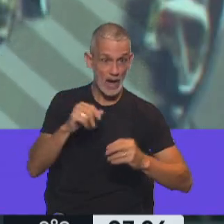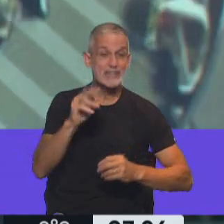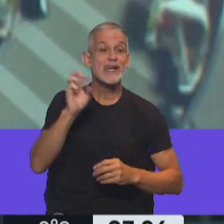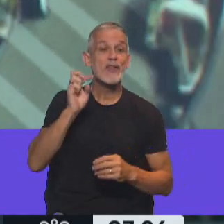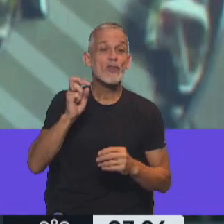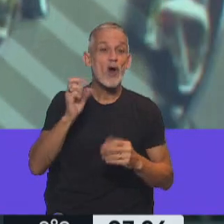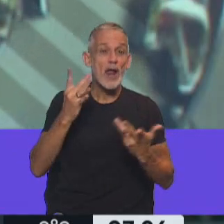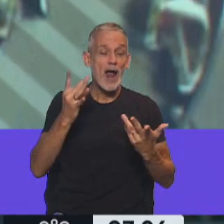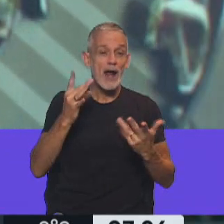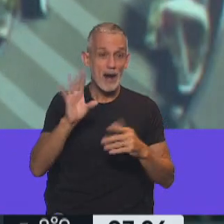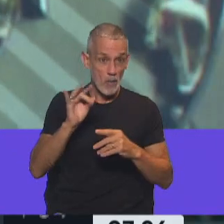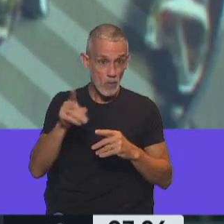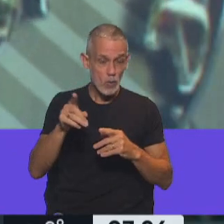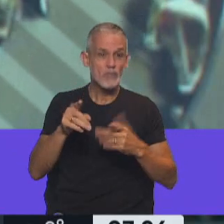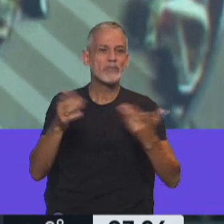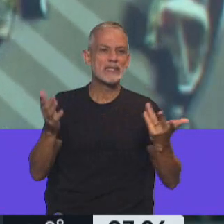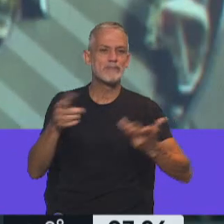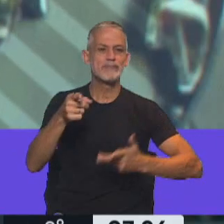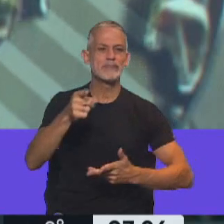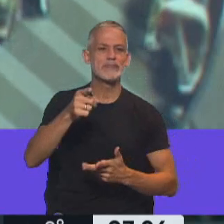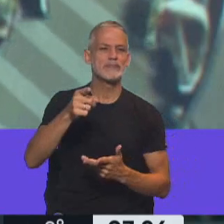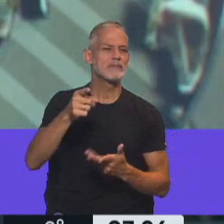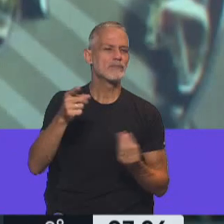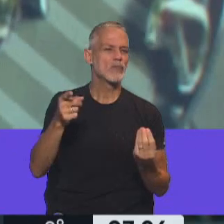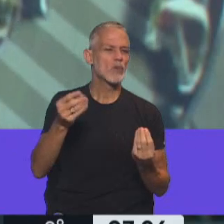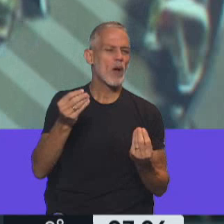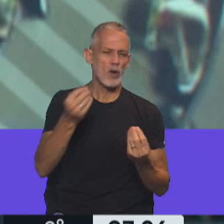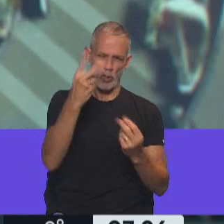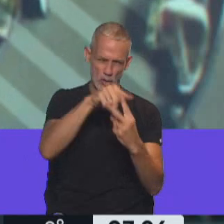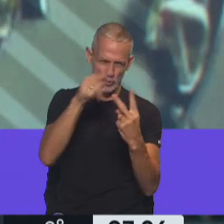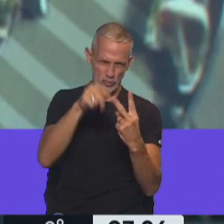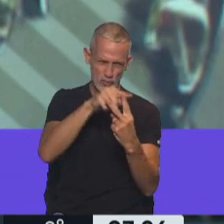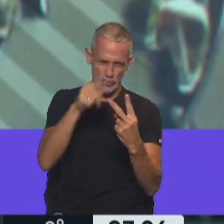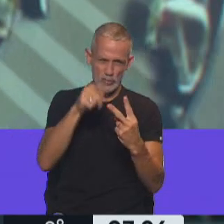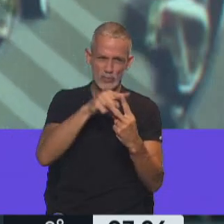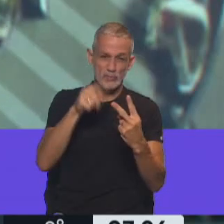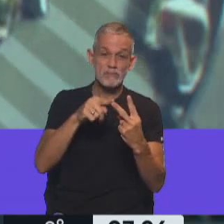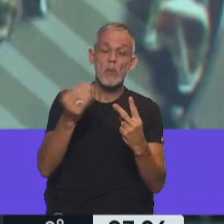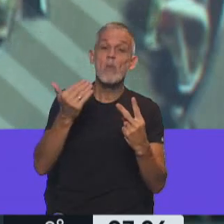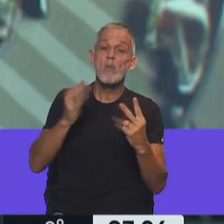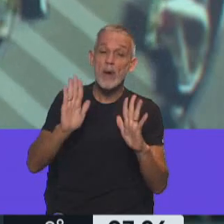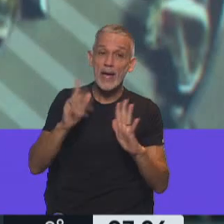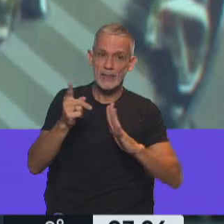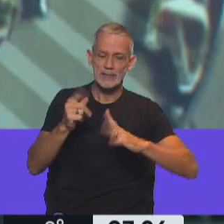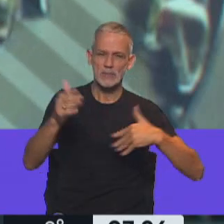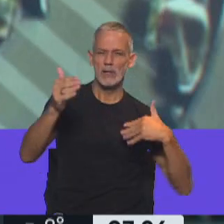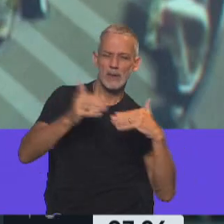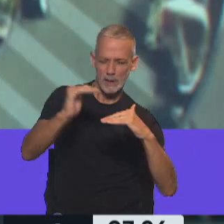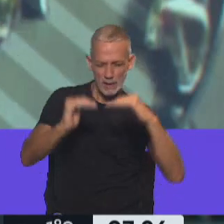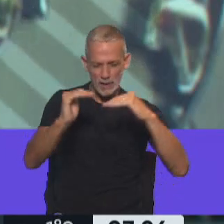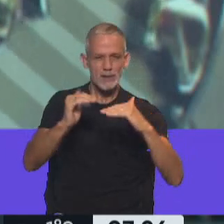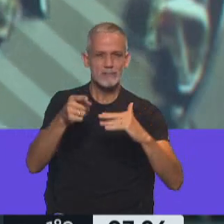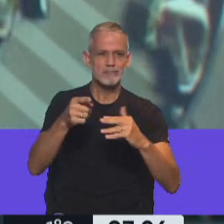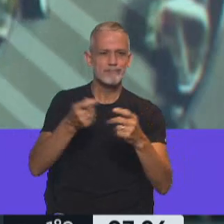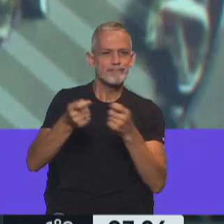Así es. Y déjame, Silvi, cerrar con las dos cosas que podrían haber implicado este acercamiento con el